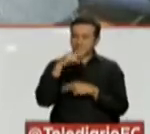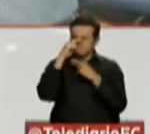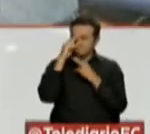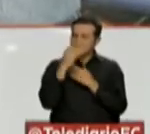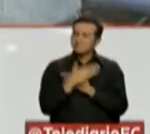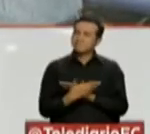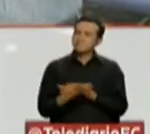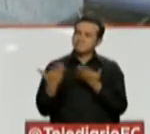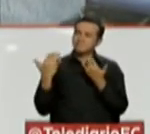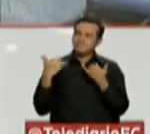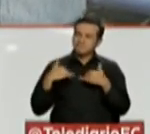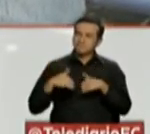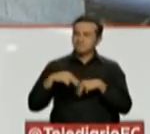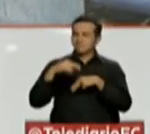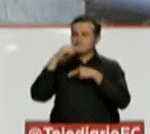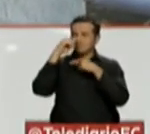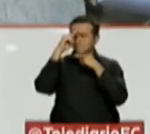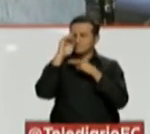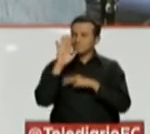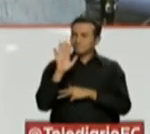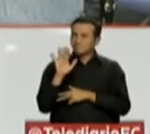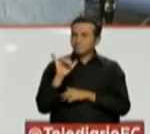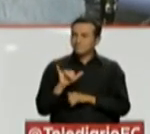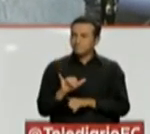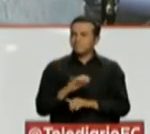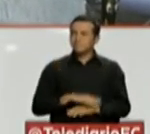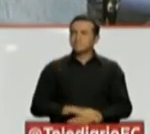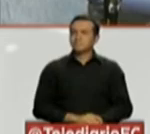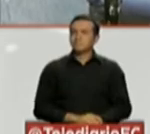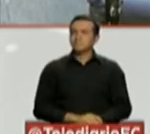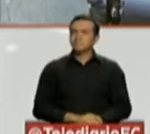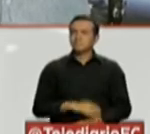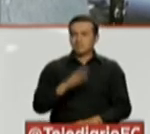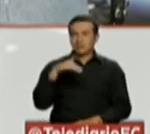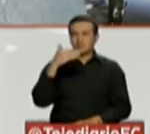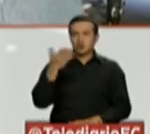compañeras. Diana y Sofía continúan en estudios con más información. Nos vemos dentro de un momento.